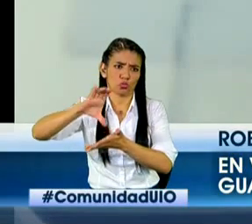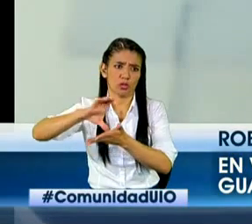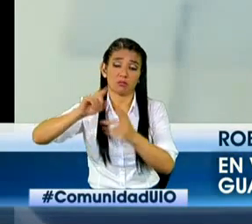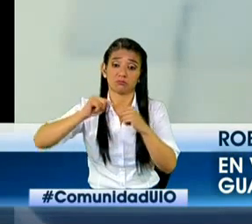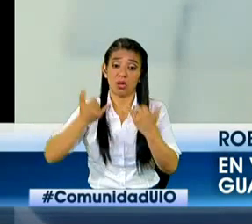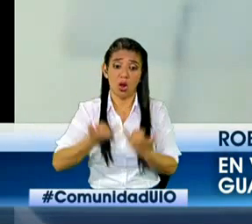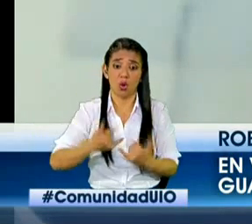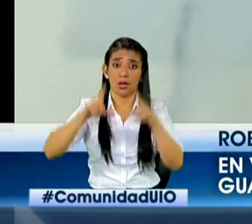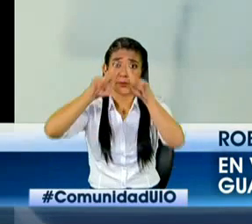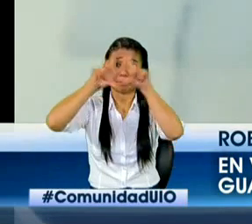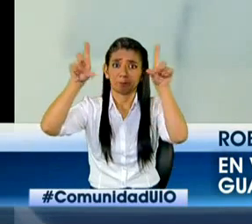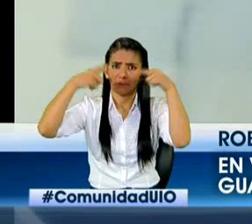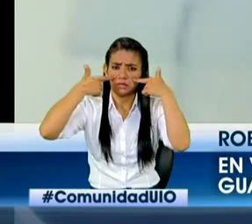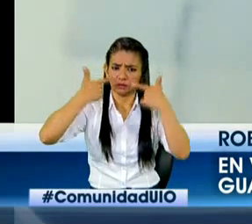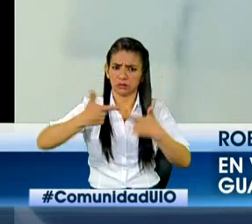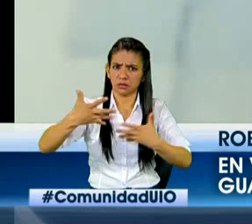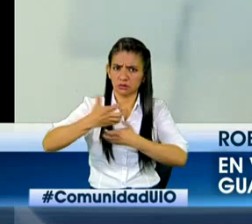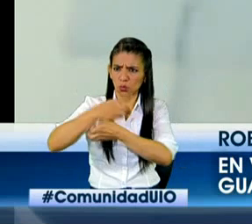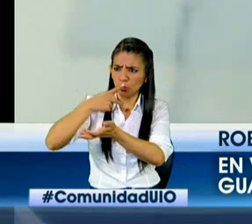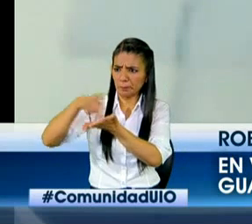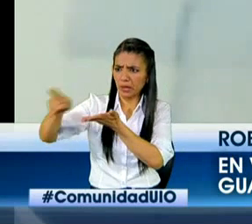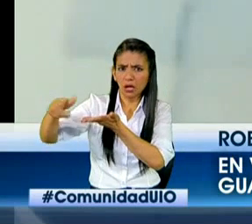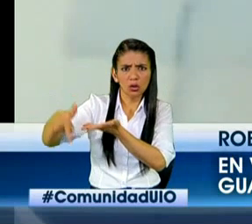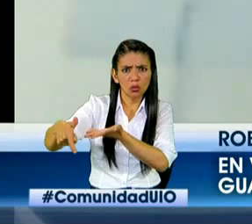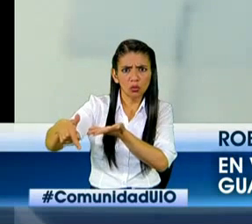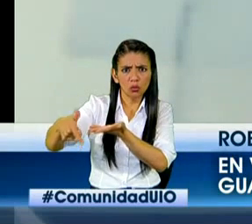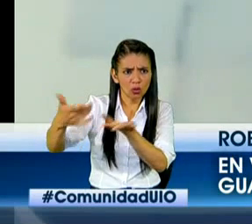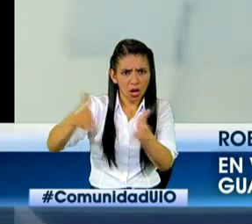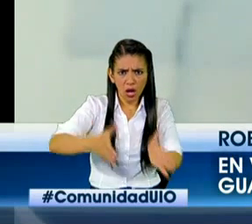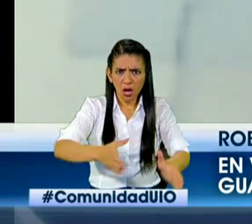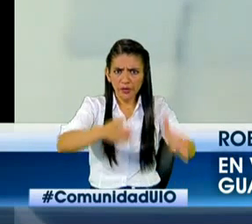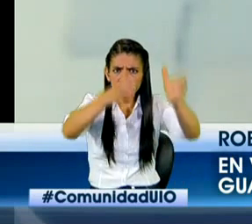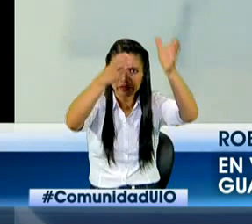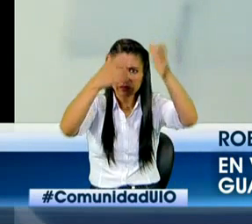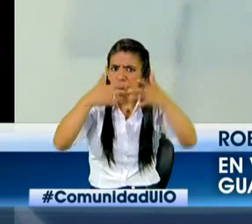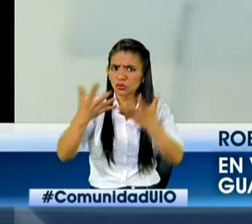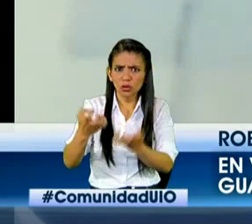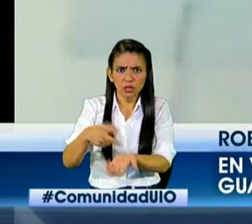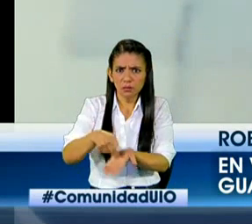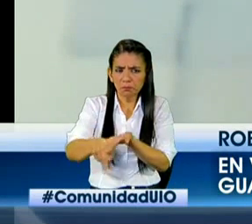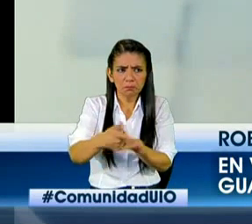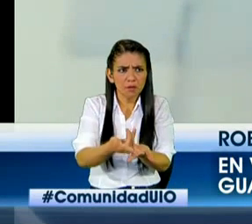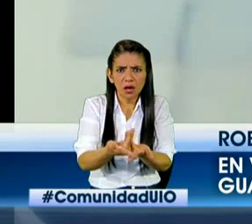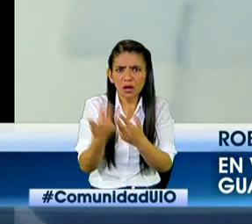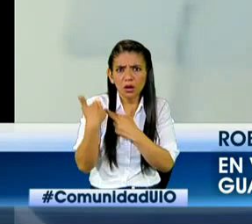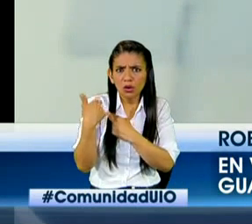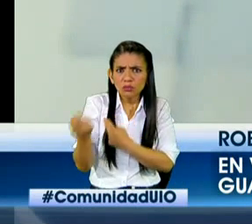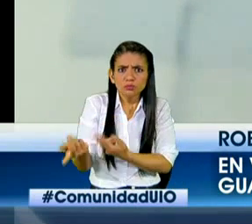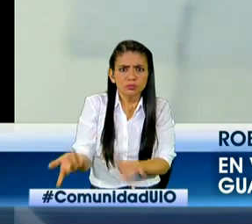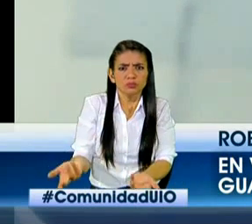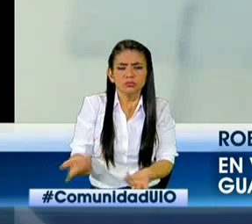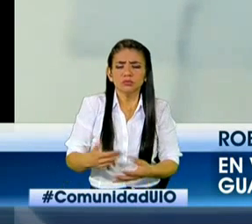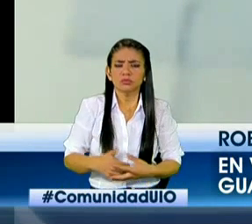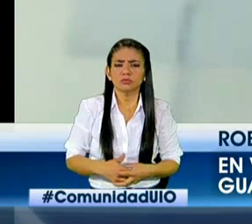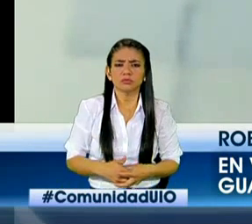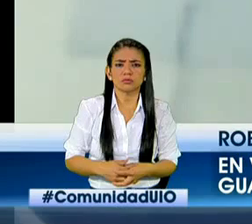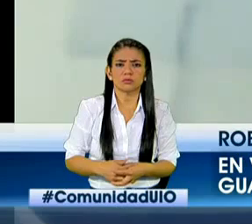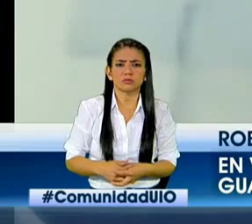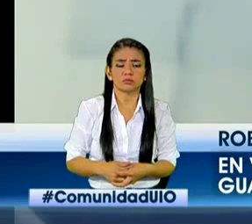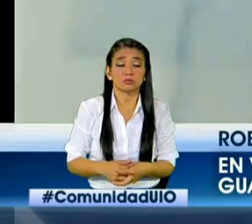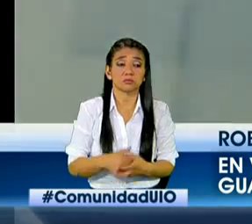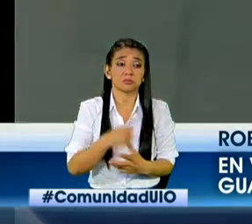empresa contratada para brindarles seguridad en el condominio no quiere responsabilizarse por la pérdida. Están